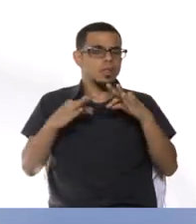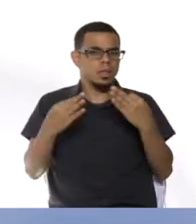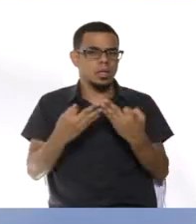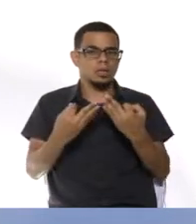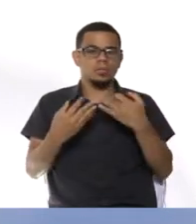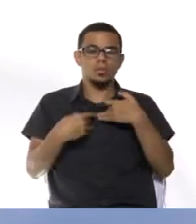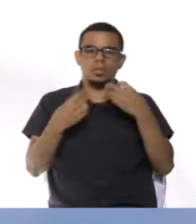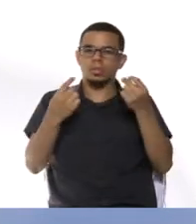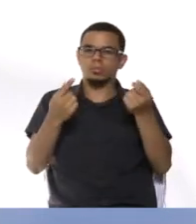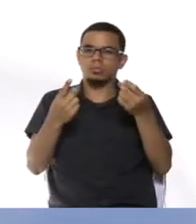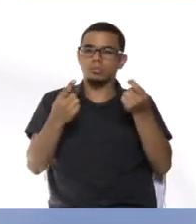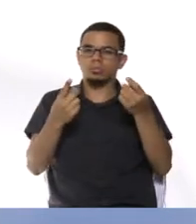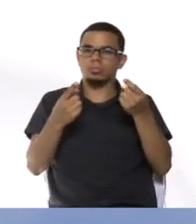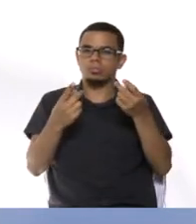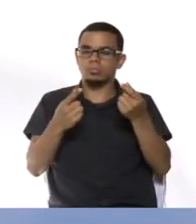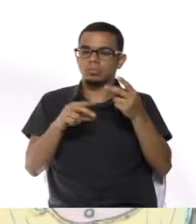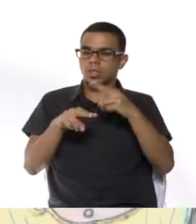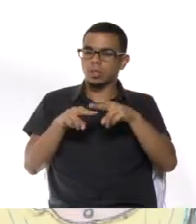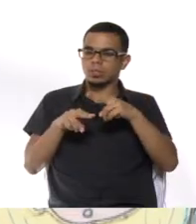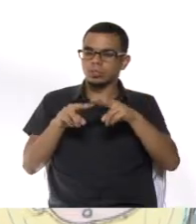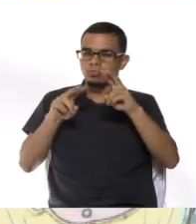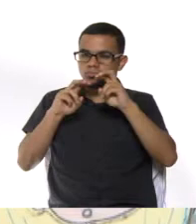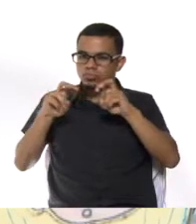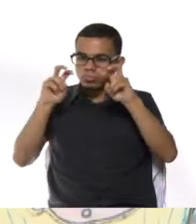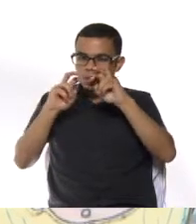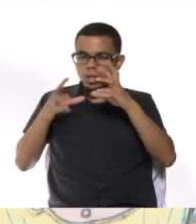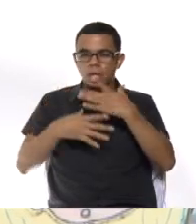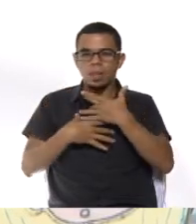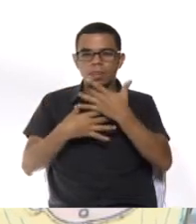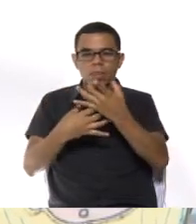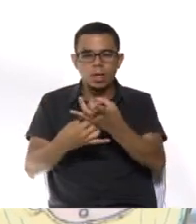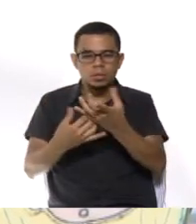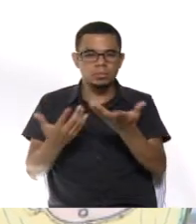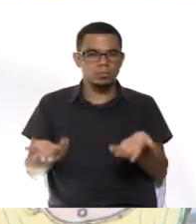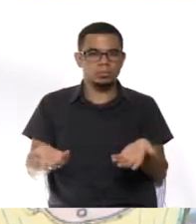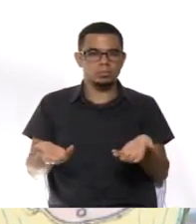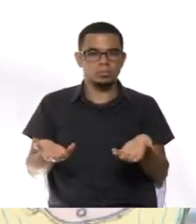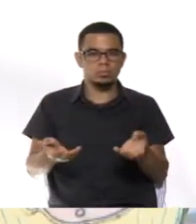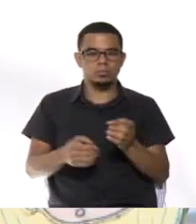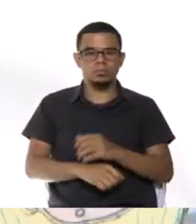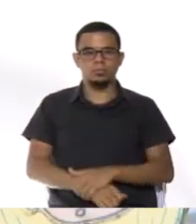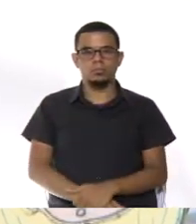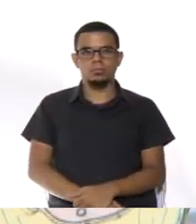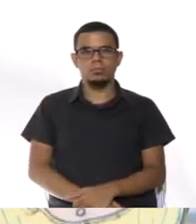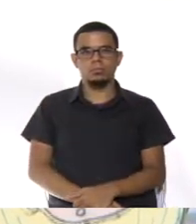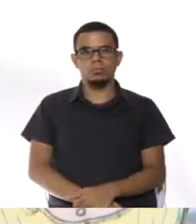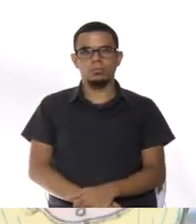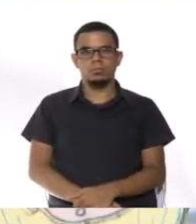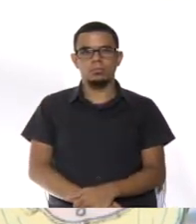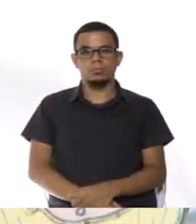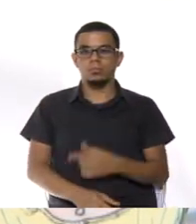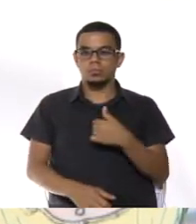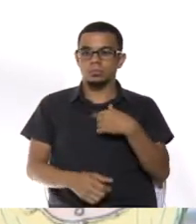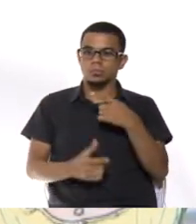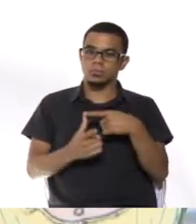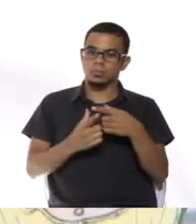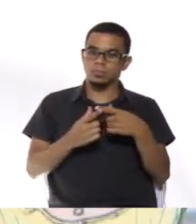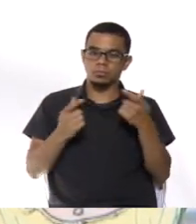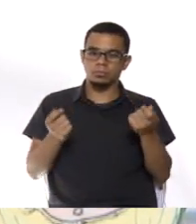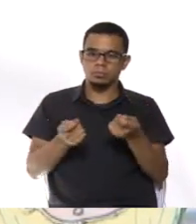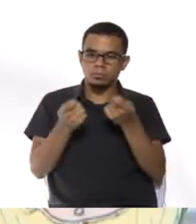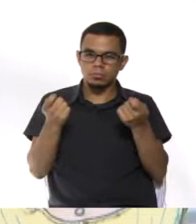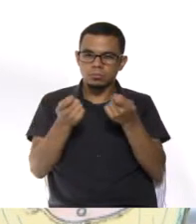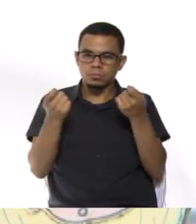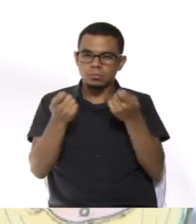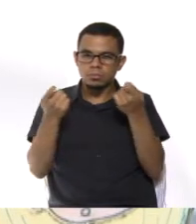a lo que los niños y las niñas investigan. Y por eso que es importante y siempre le damos mucha propaganda, por decirlo